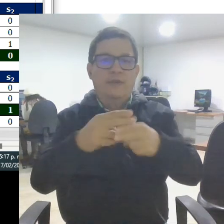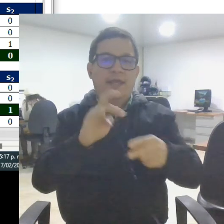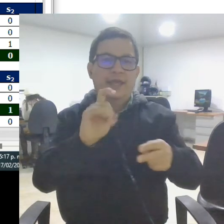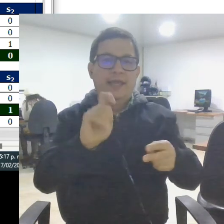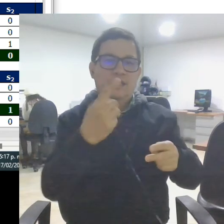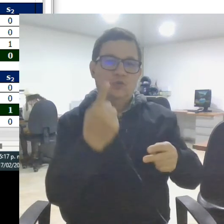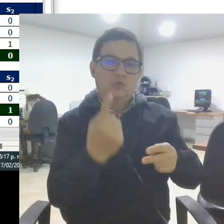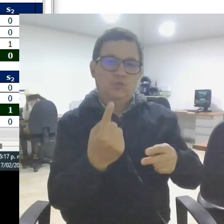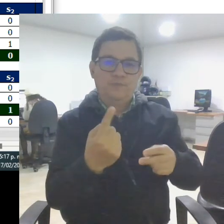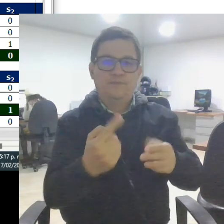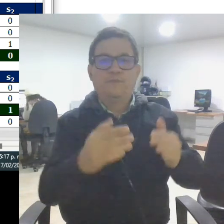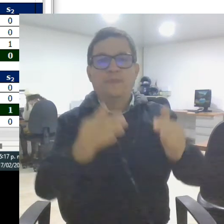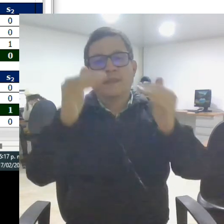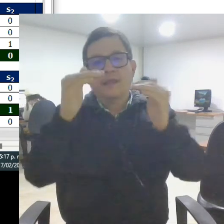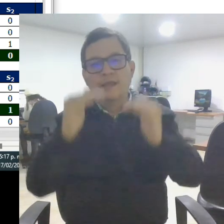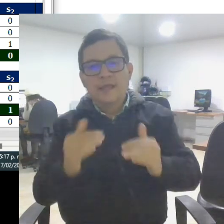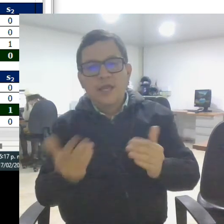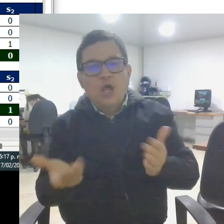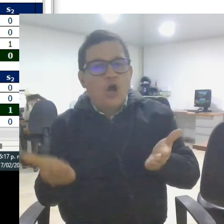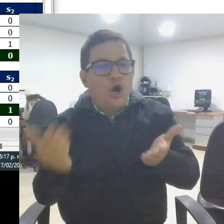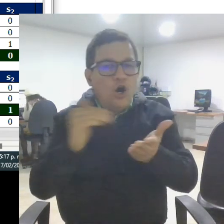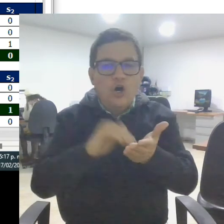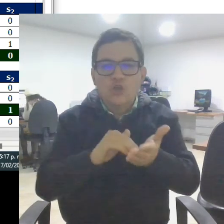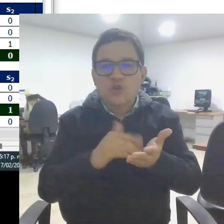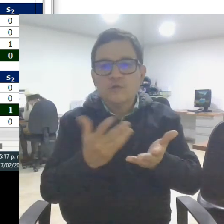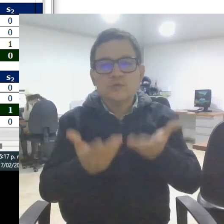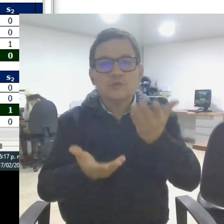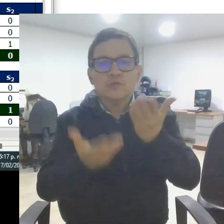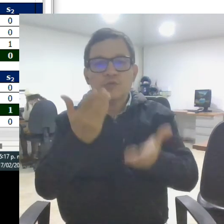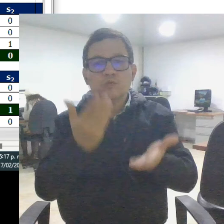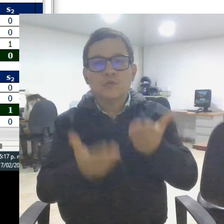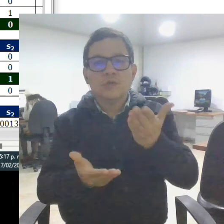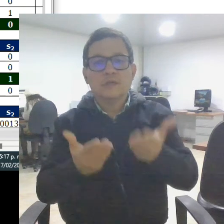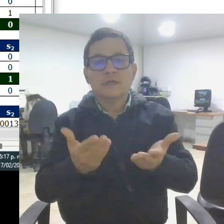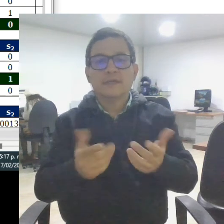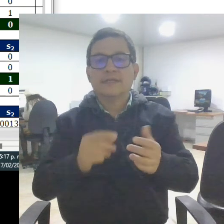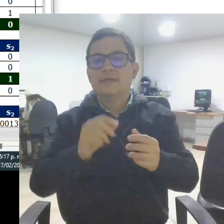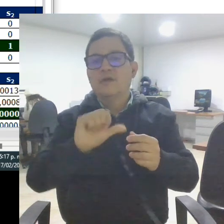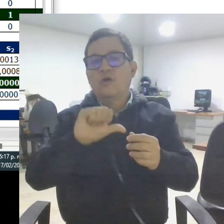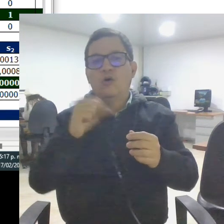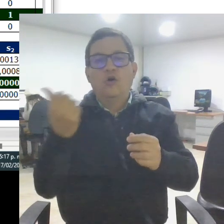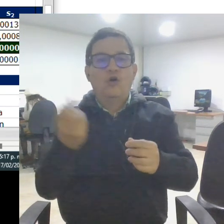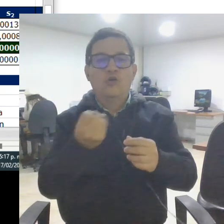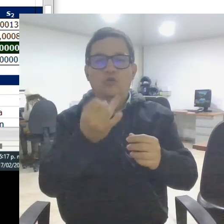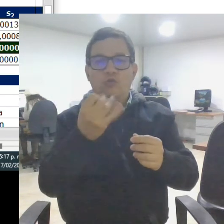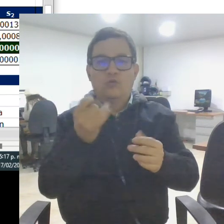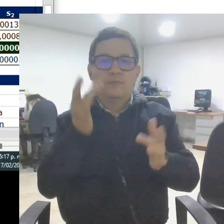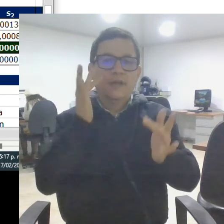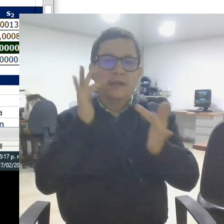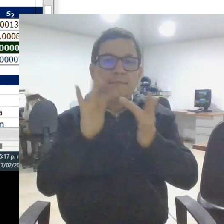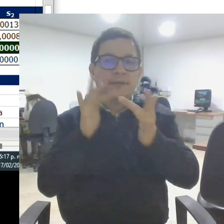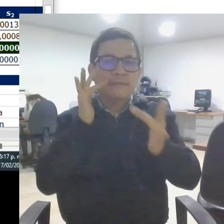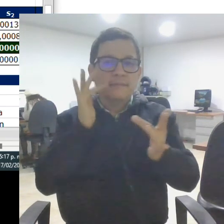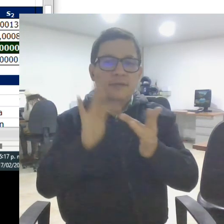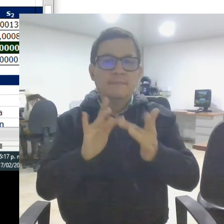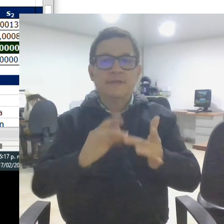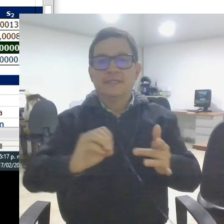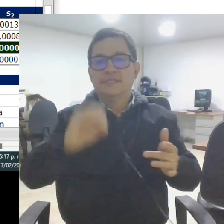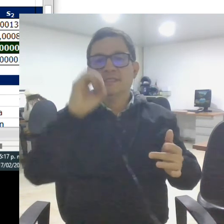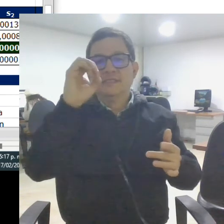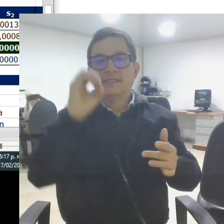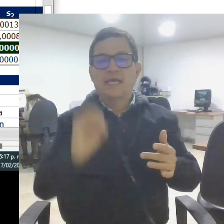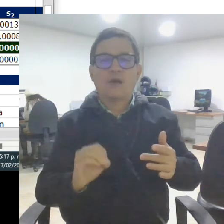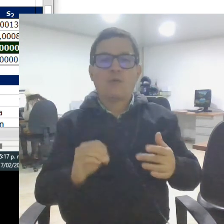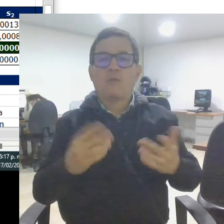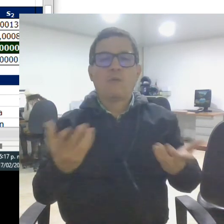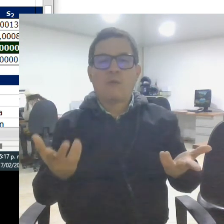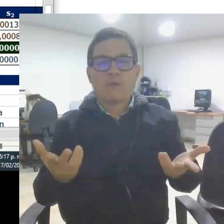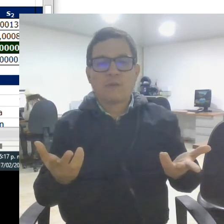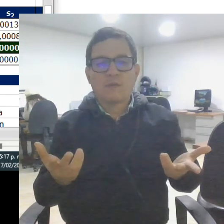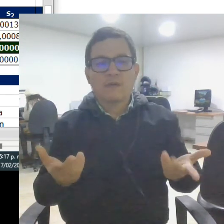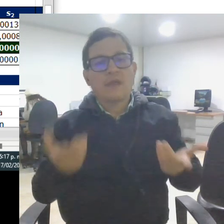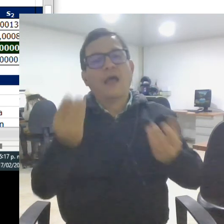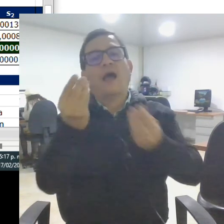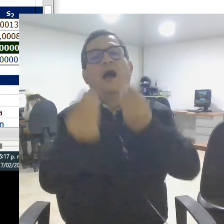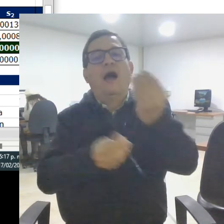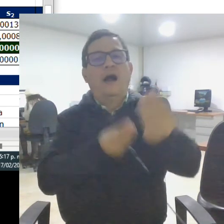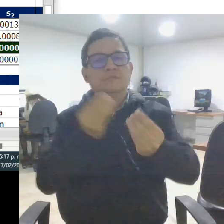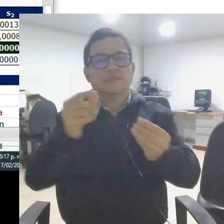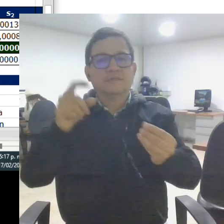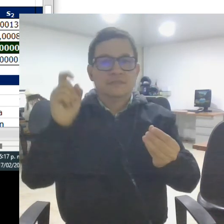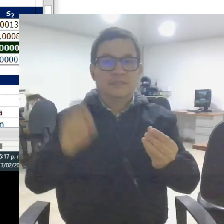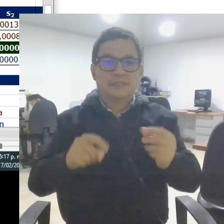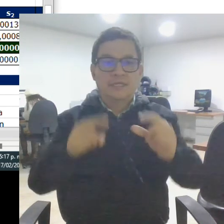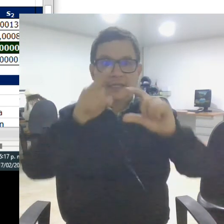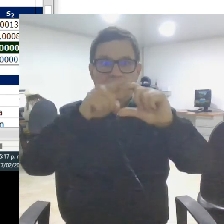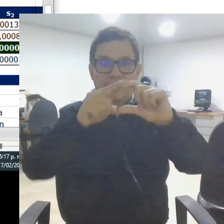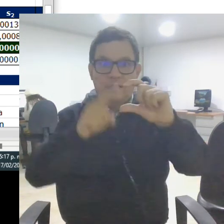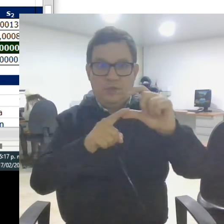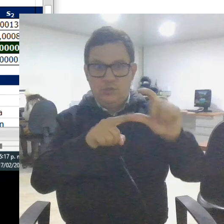¿cómo hago para volver o convertir el resto de valores en 0? Lo que debo hacer es, nueva ecuación es